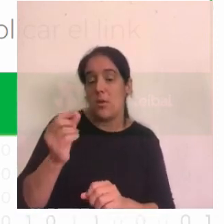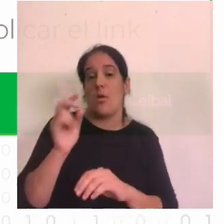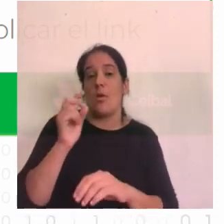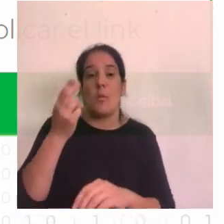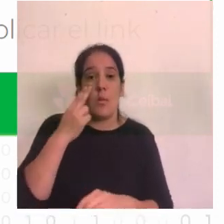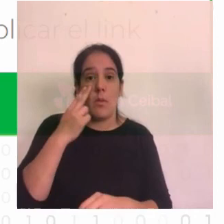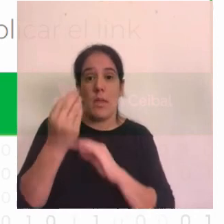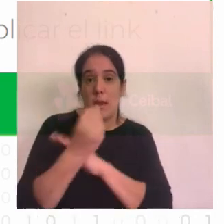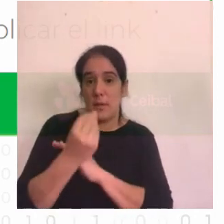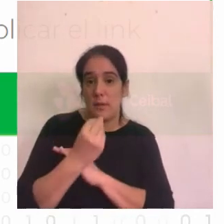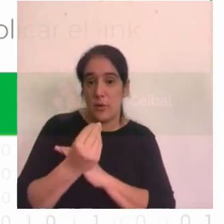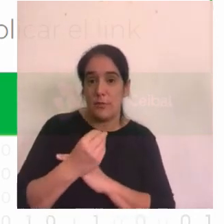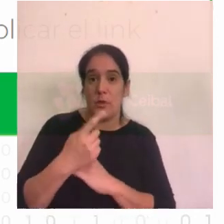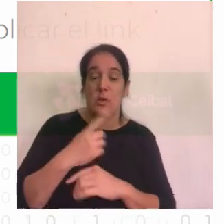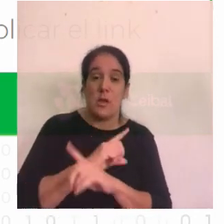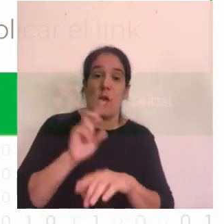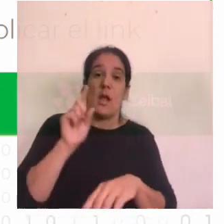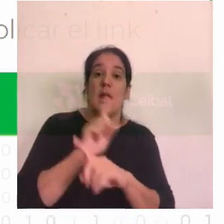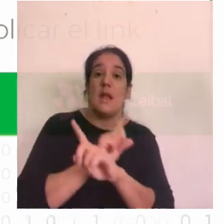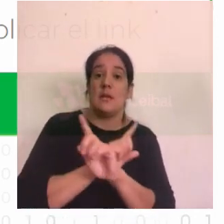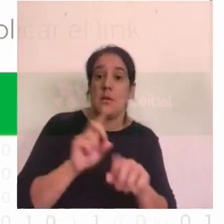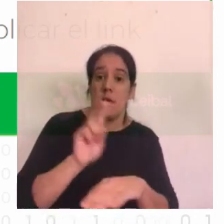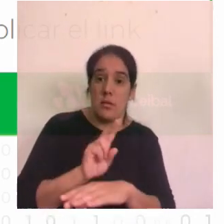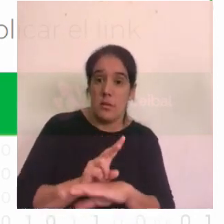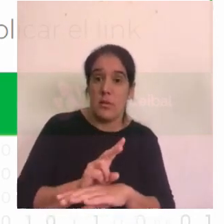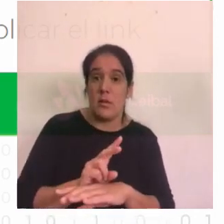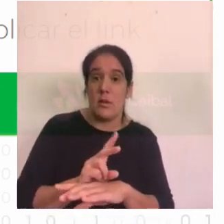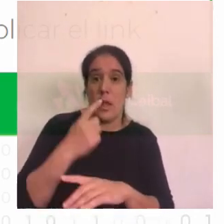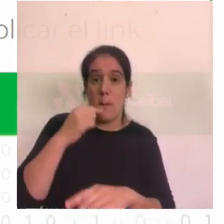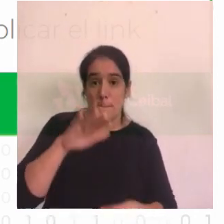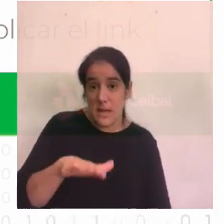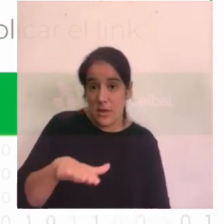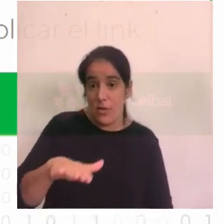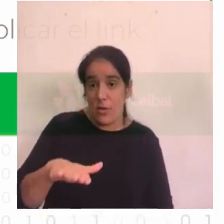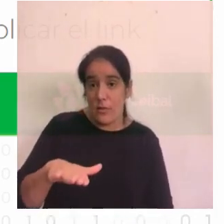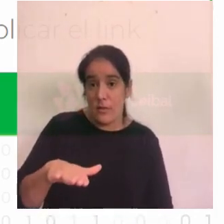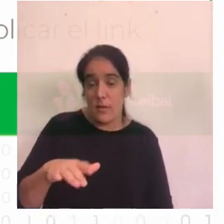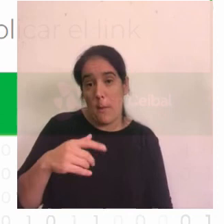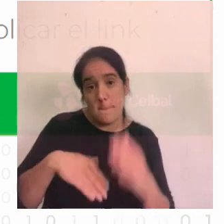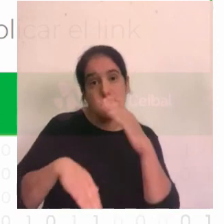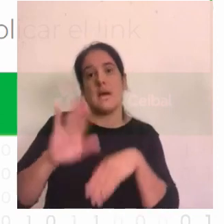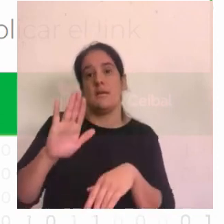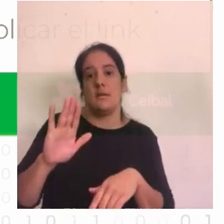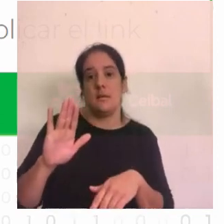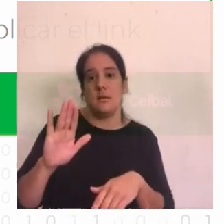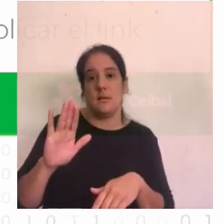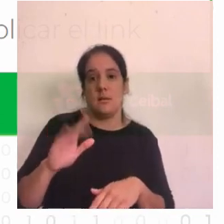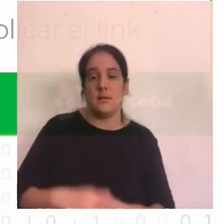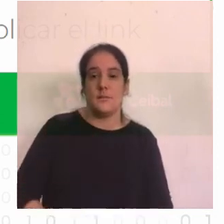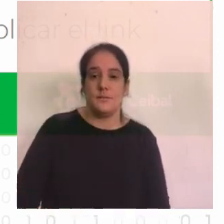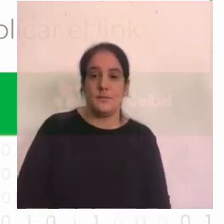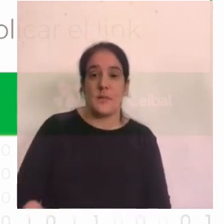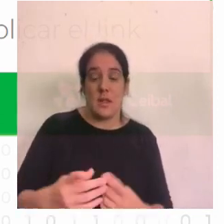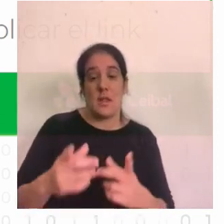alimentaria es experimentada por los menores en el hogar, el efecto es aún mayor, y en algunos casos hasta lo duplica. Y finalmente,